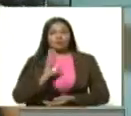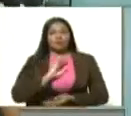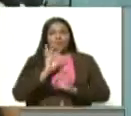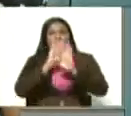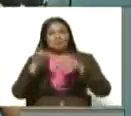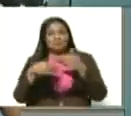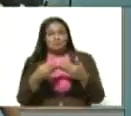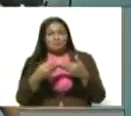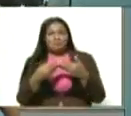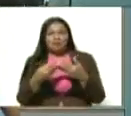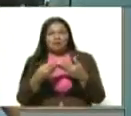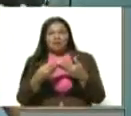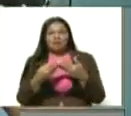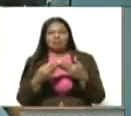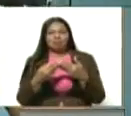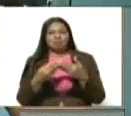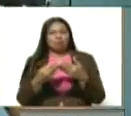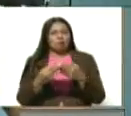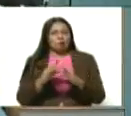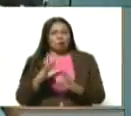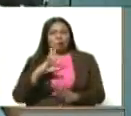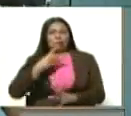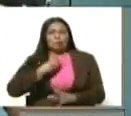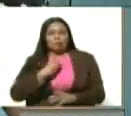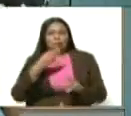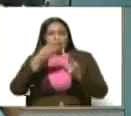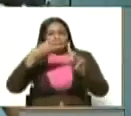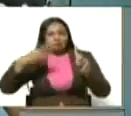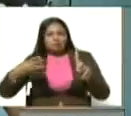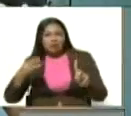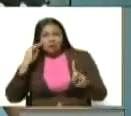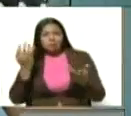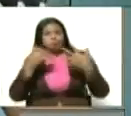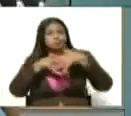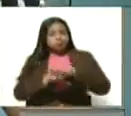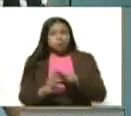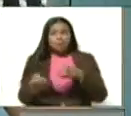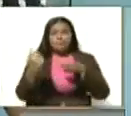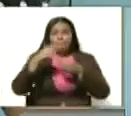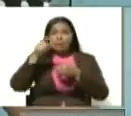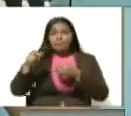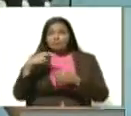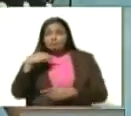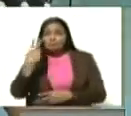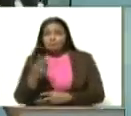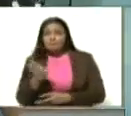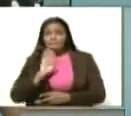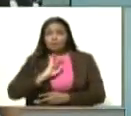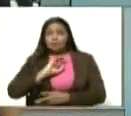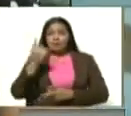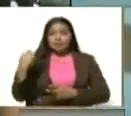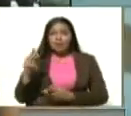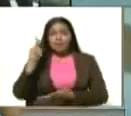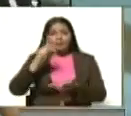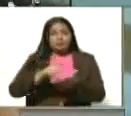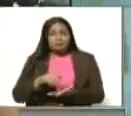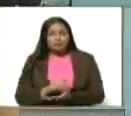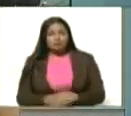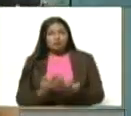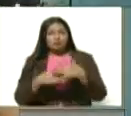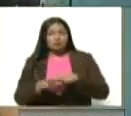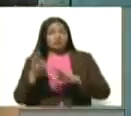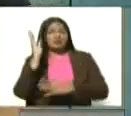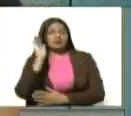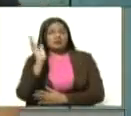en materia de sexodiversidad, tomando en consideración la inclusión de ustedes y la voz y voto que tienen ustedes y la participación dentro de la